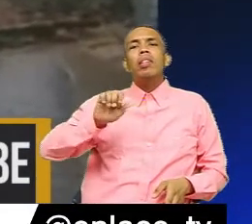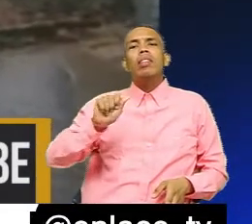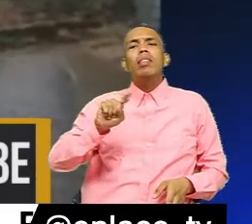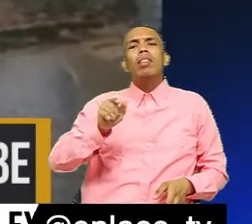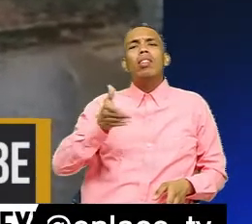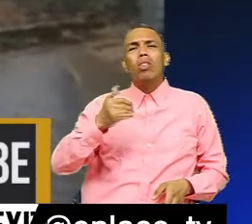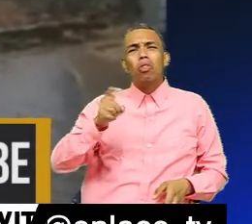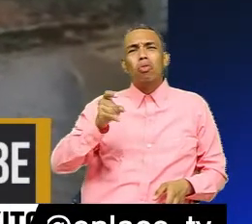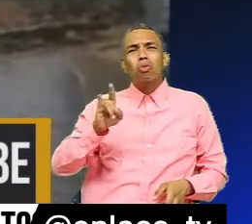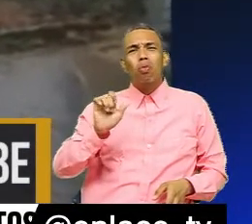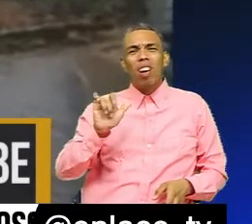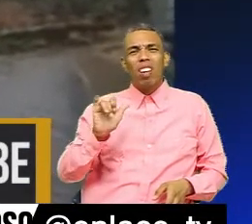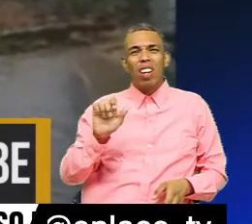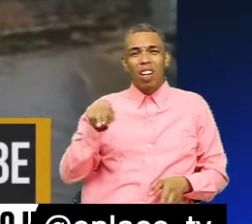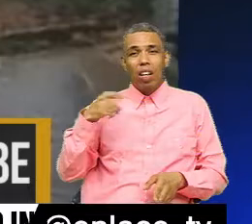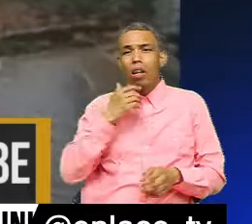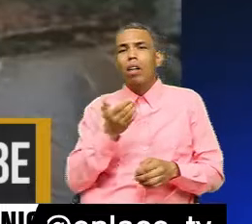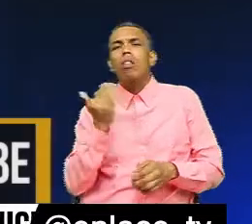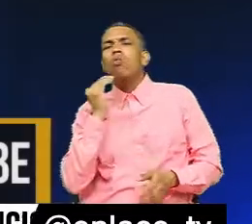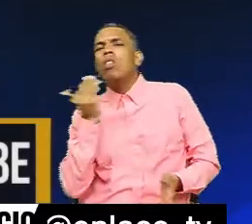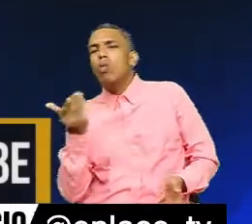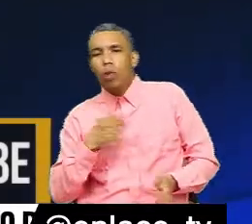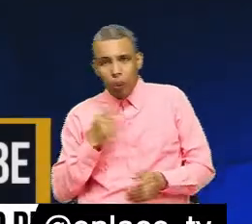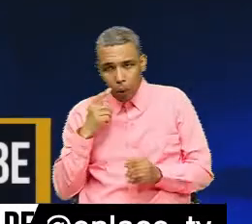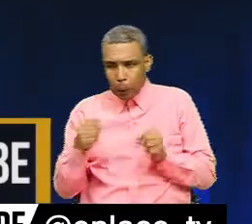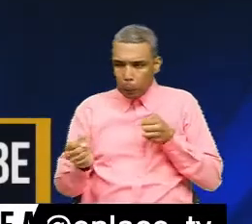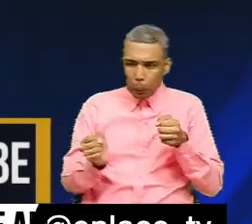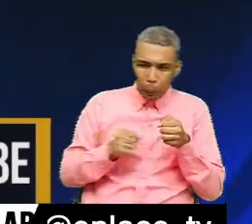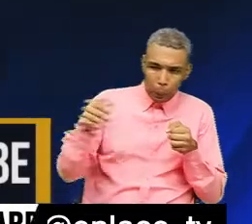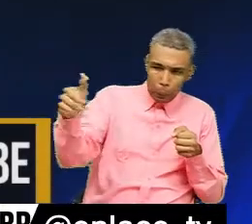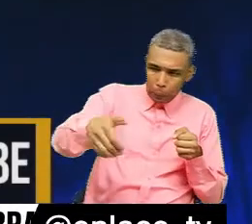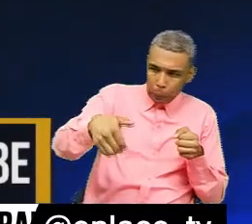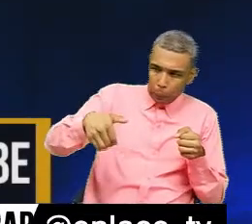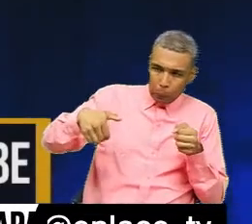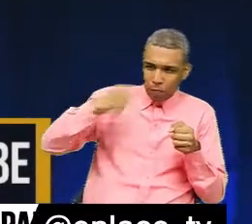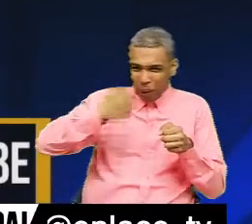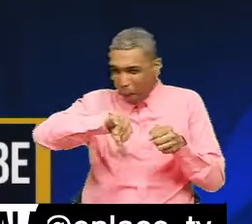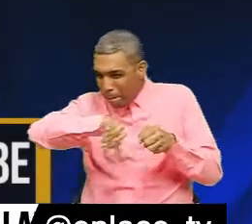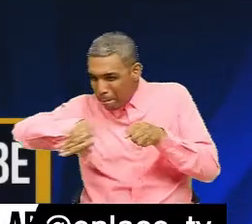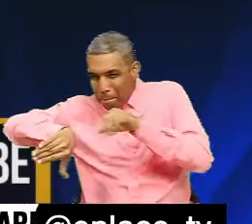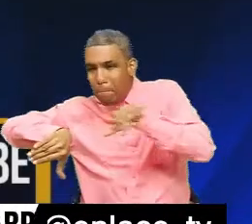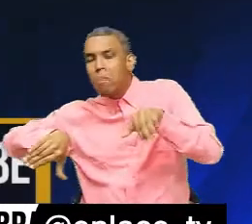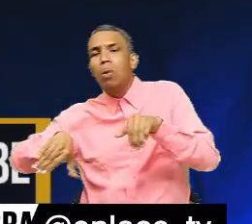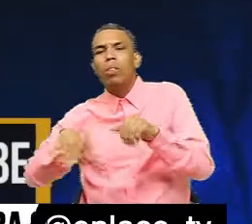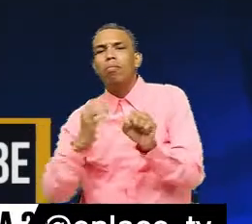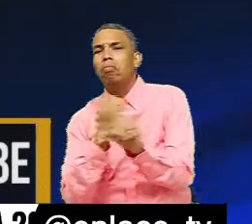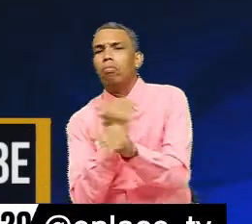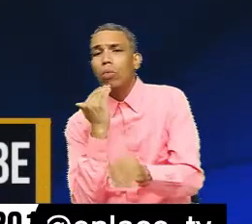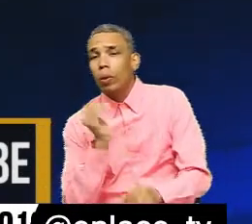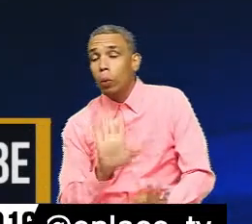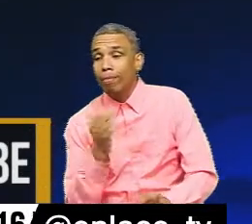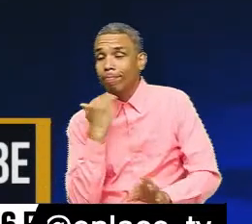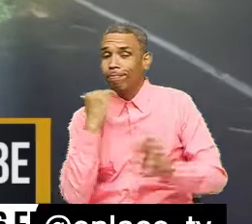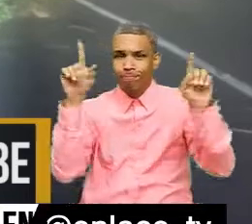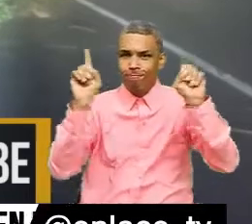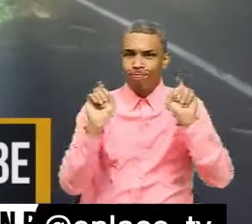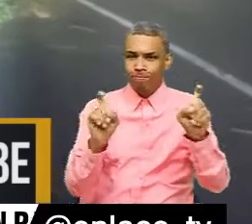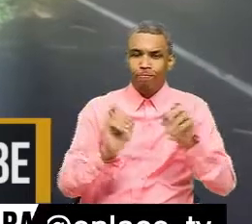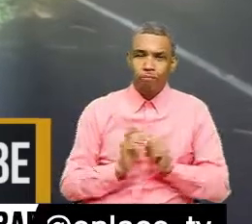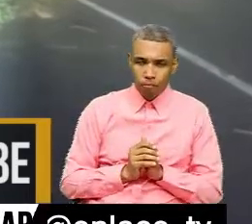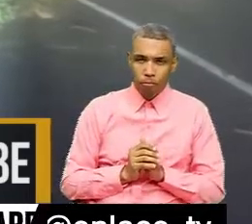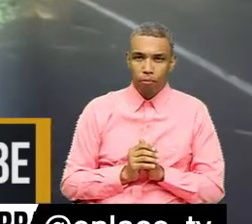tiempo indefinido. El incidente ocurrió exactamente en los kilómetros 104, 105 y 106. El director del proyecto de la doble